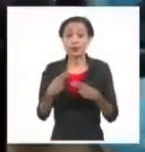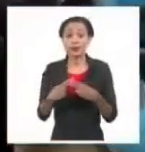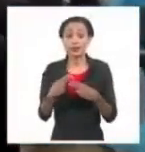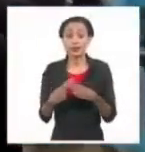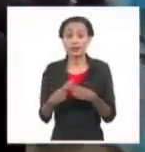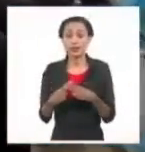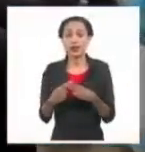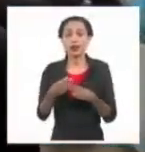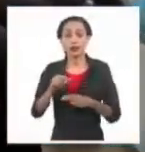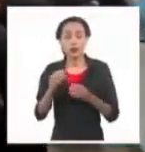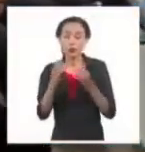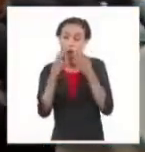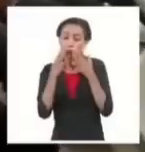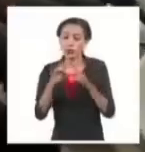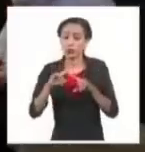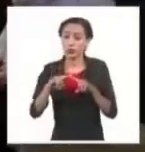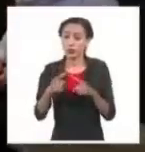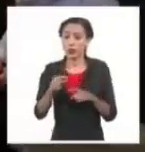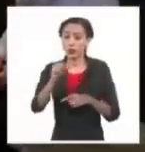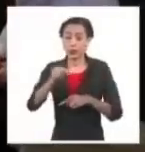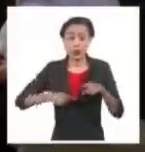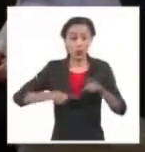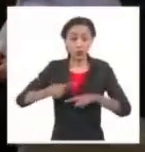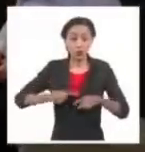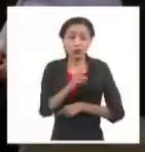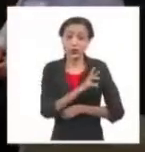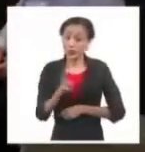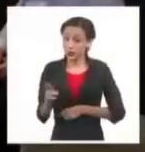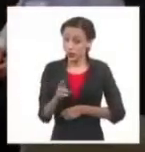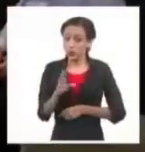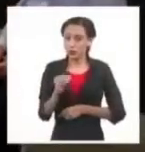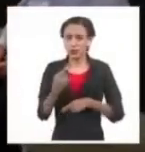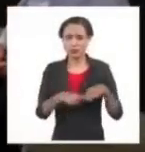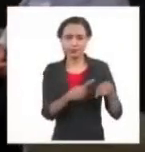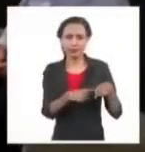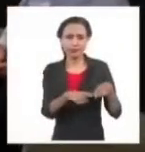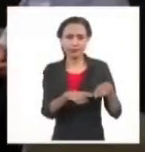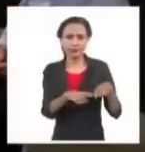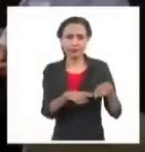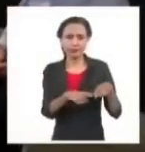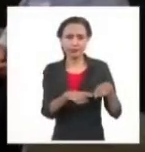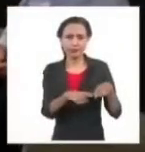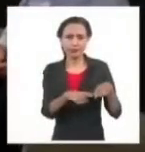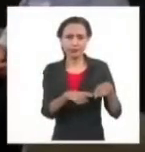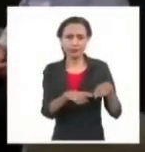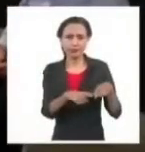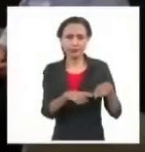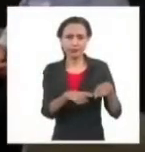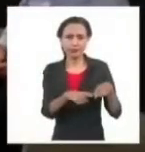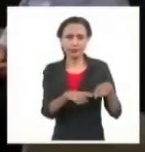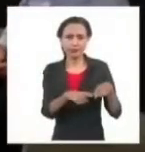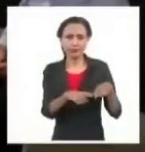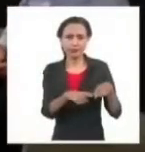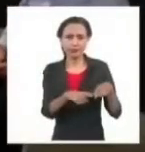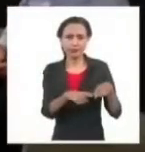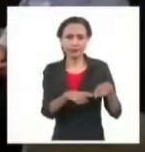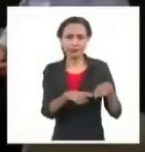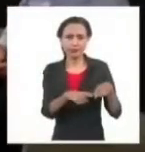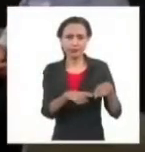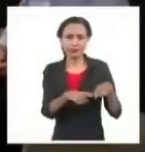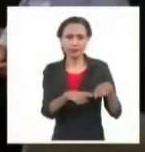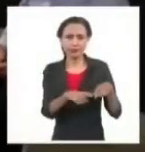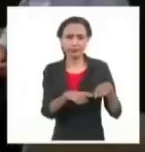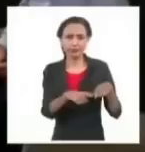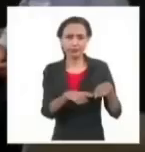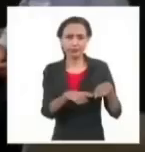acuerdo con venezuela arrestaron a 17 médicos y un echando bien acuerda que lópez obrador trabaja para la dictadura